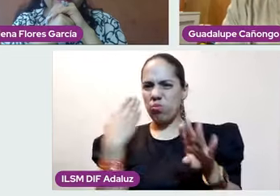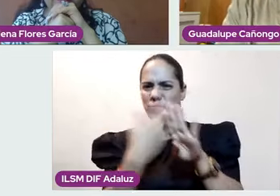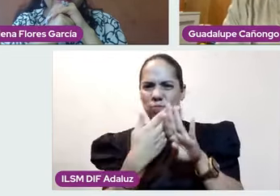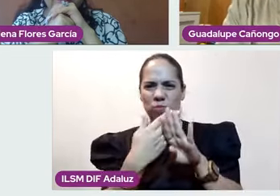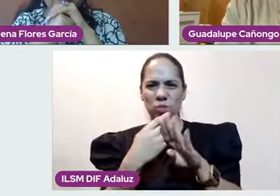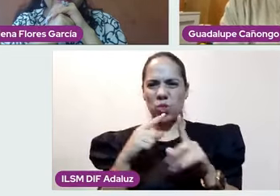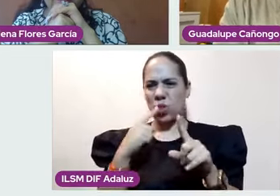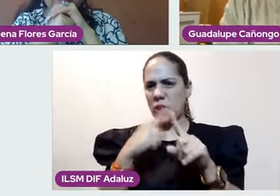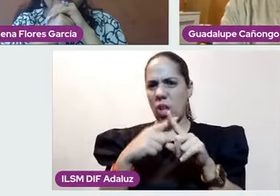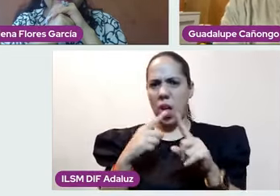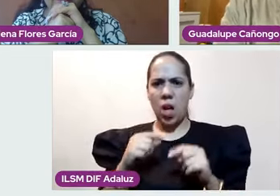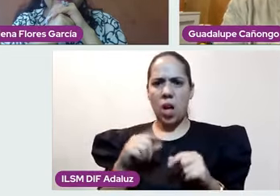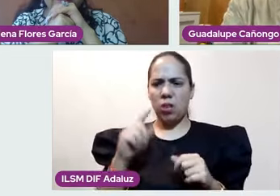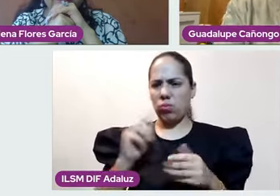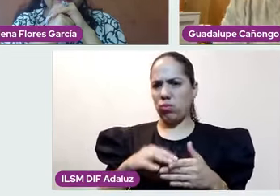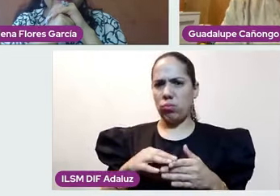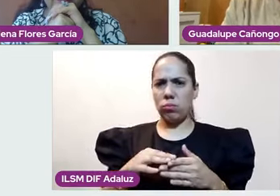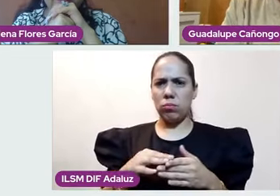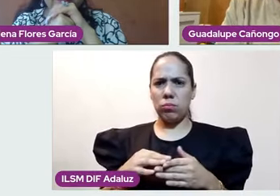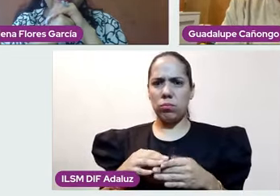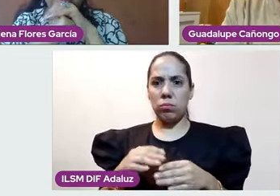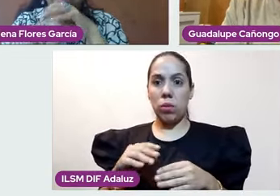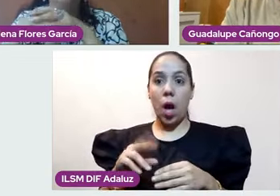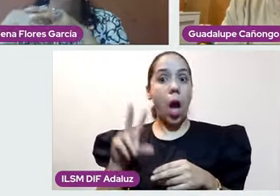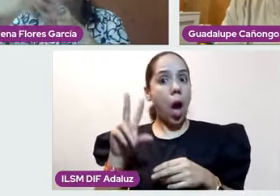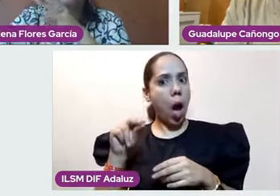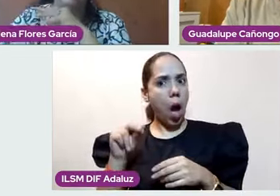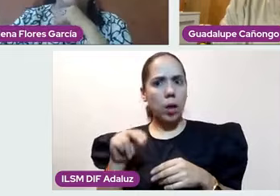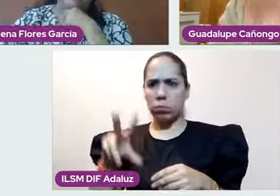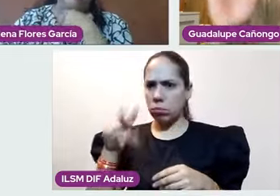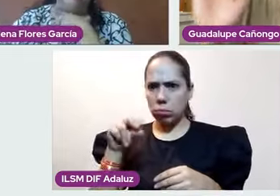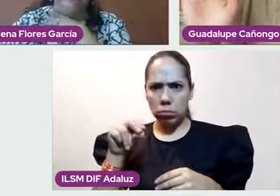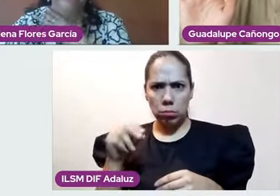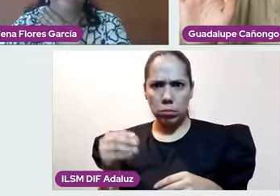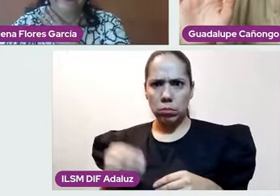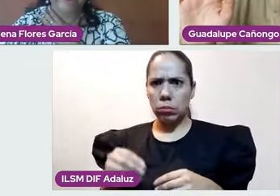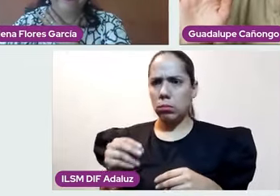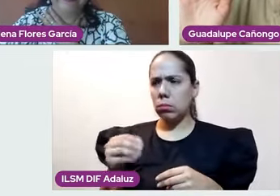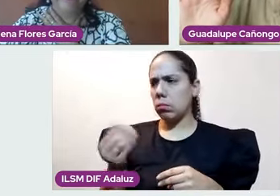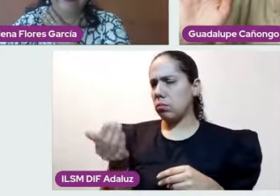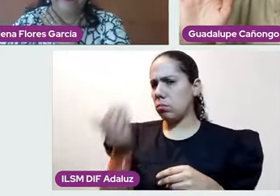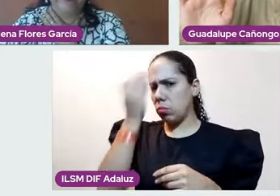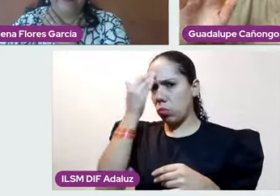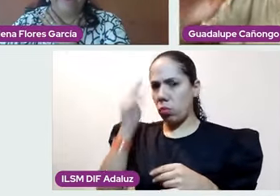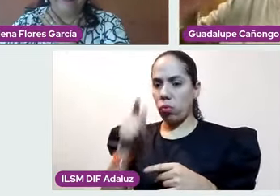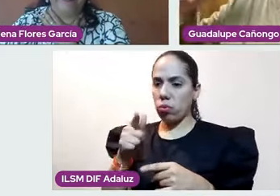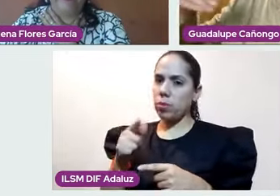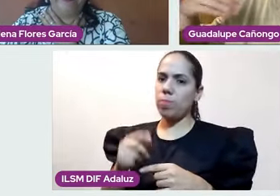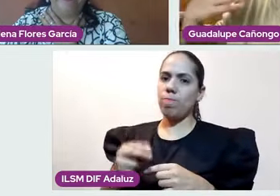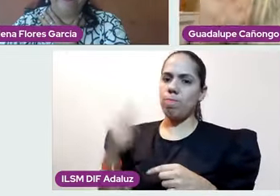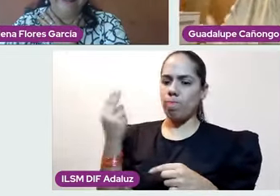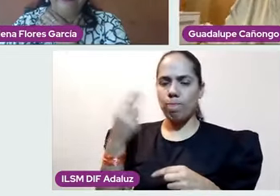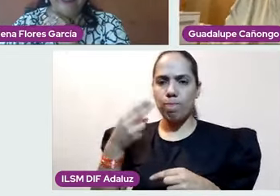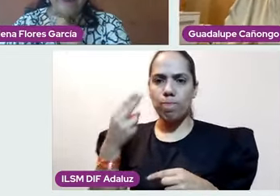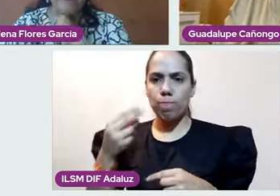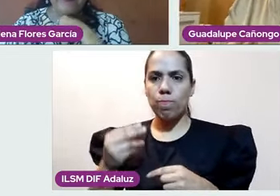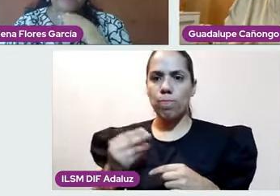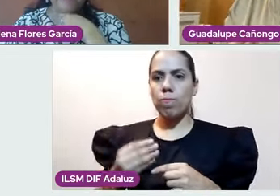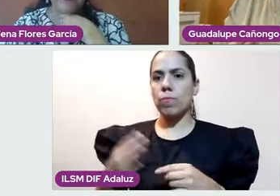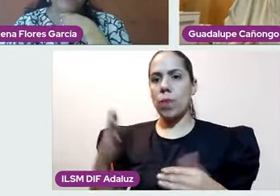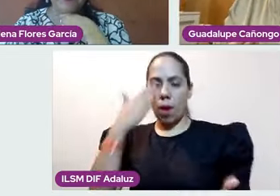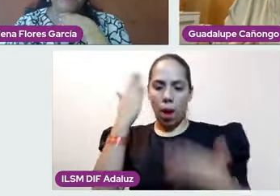es, ok, no lo sabes, pues aprende, ¿no? Y vas a tener que echar práctica. Pero esta